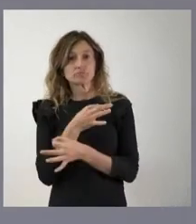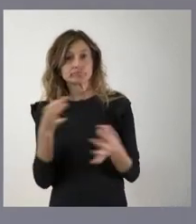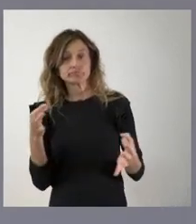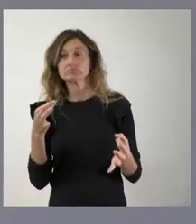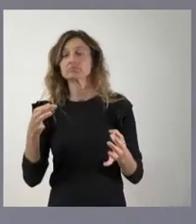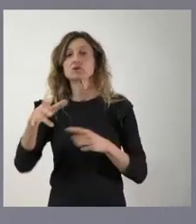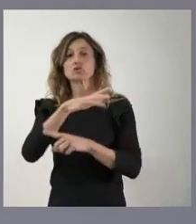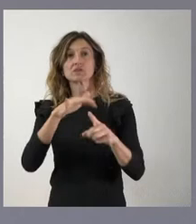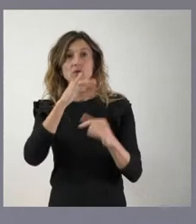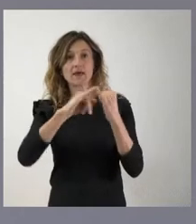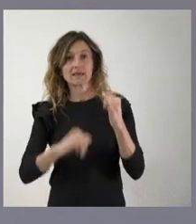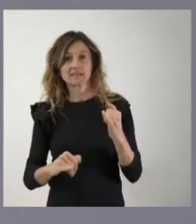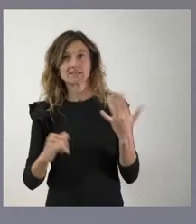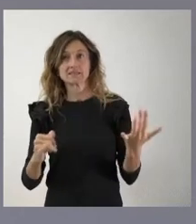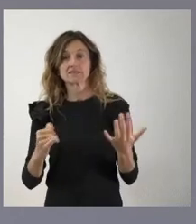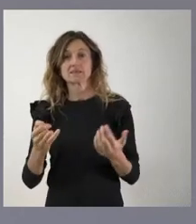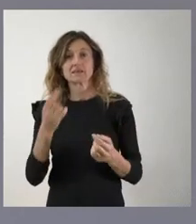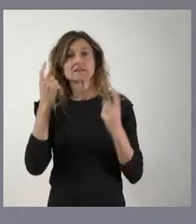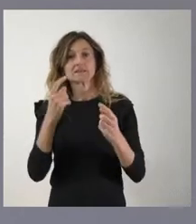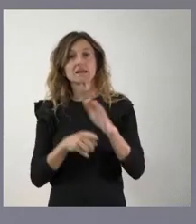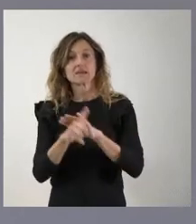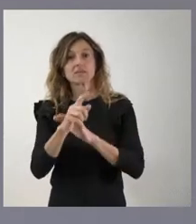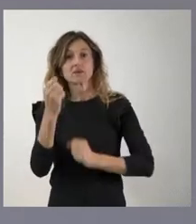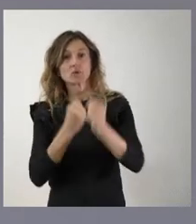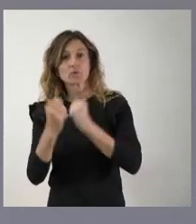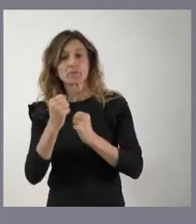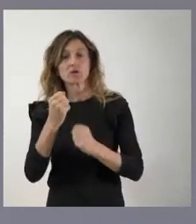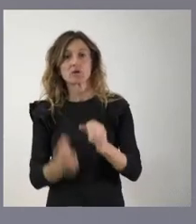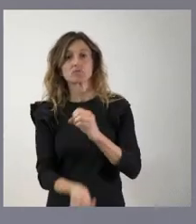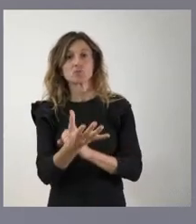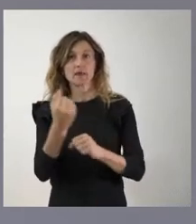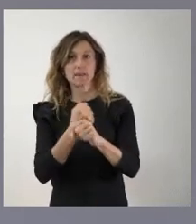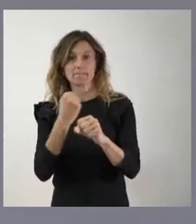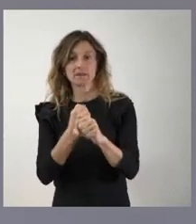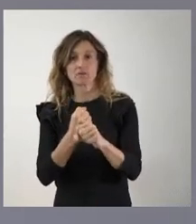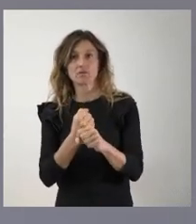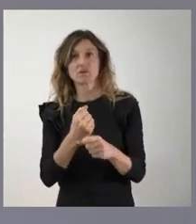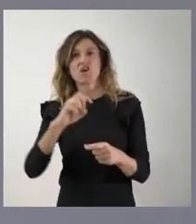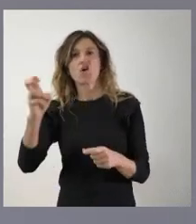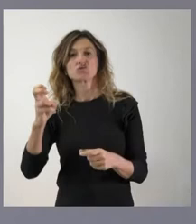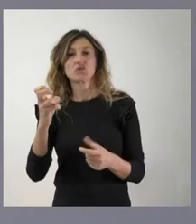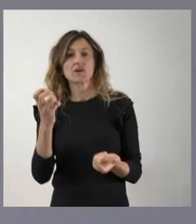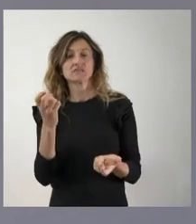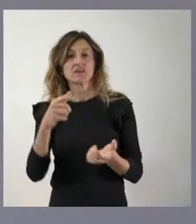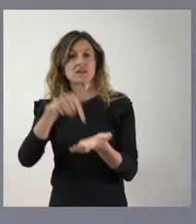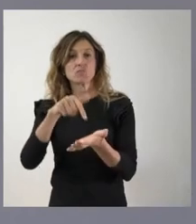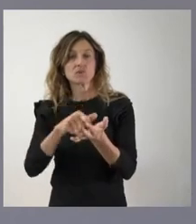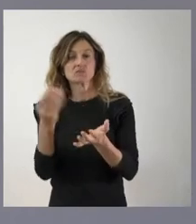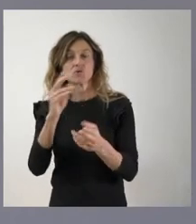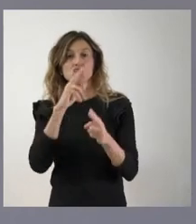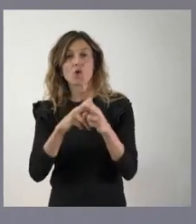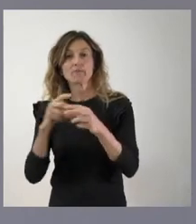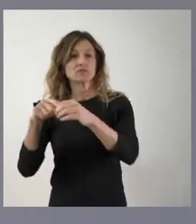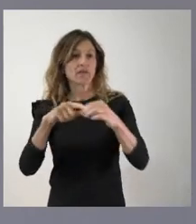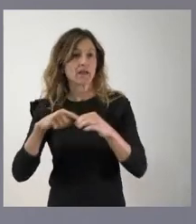un contexto de crisis el crecimiento económico y la creación de empleo todo lo demás es Buscar adjetivos a la idea de subir impuestos se llame